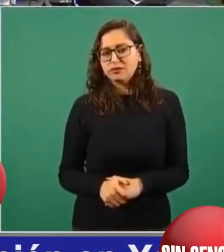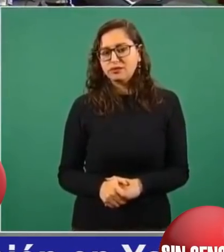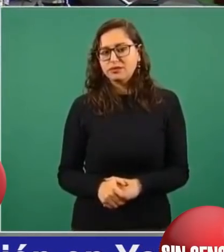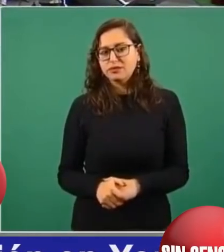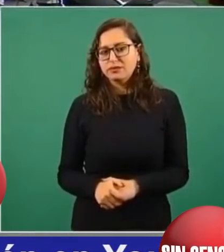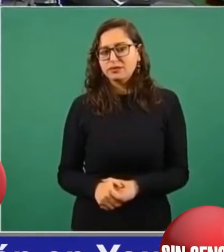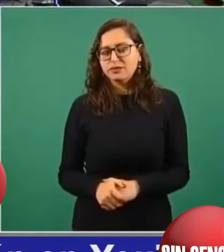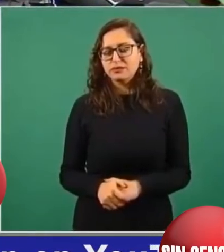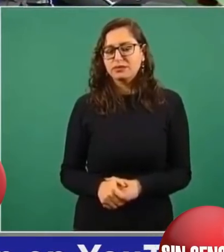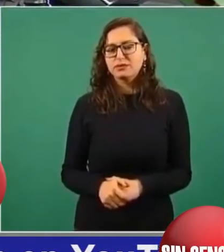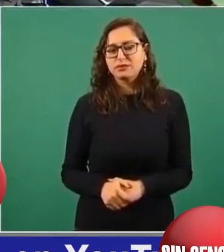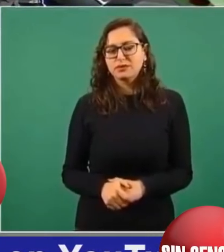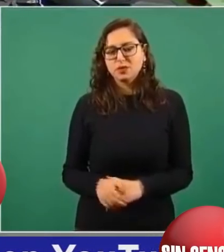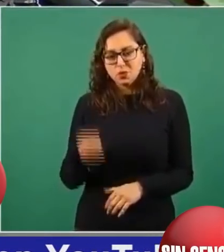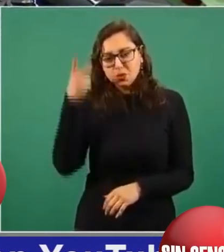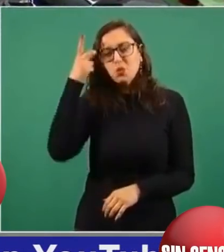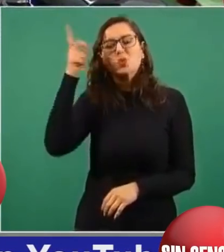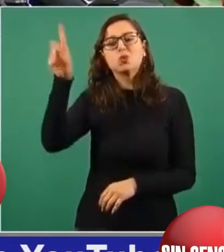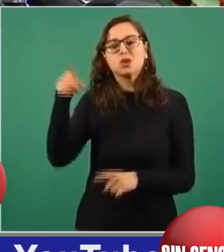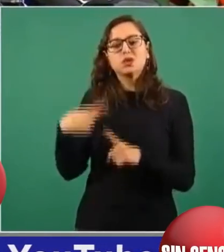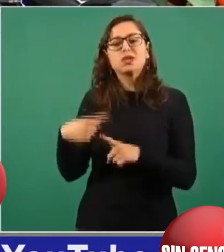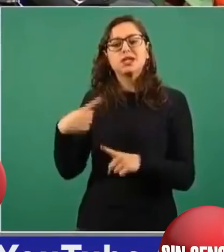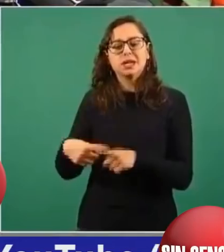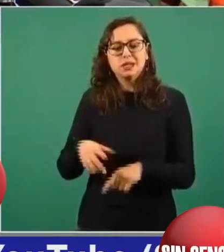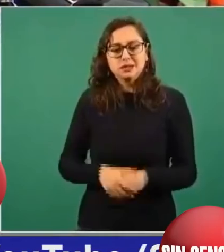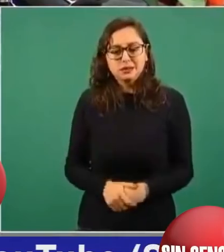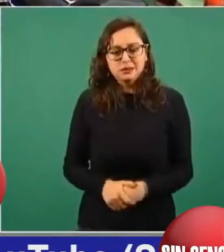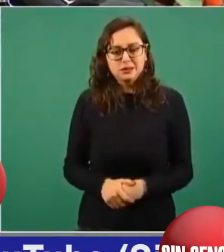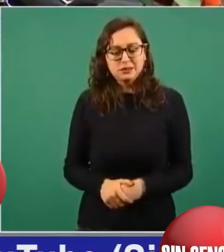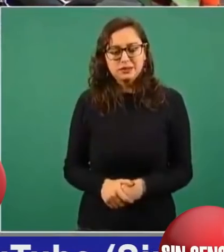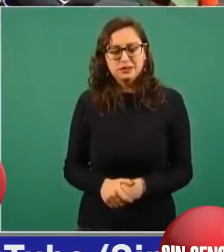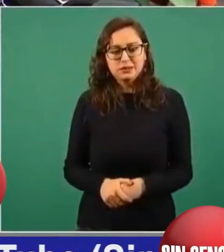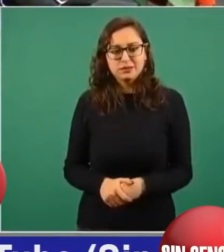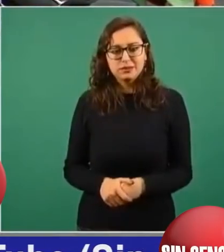La de el señor Gerard,